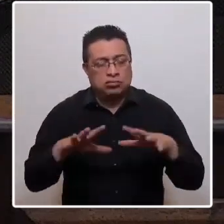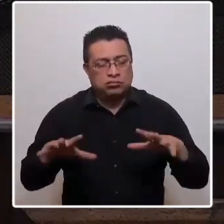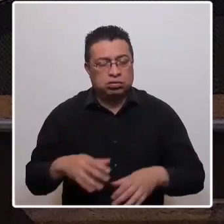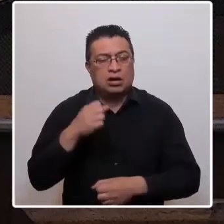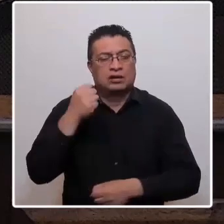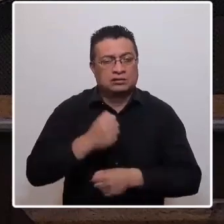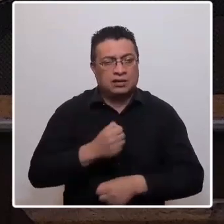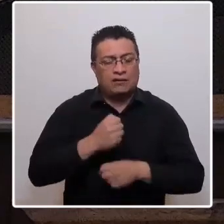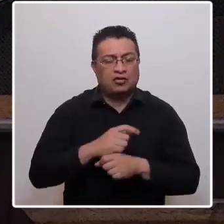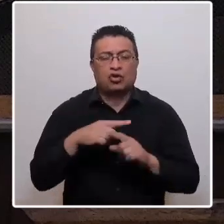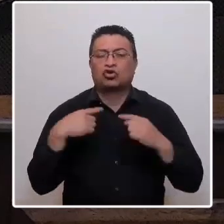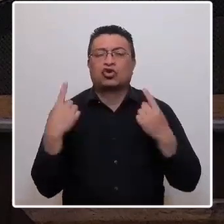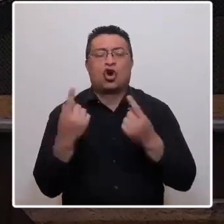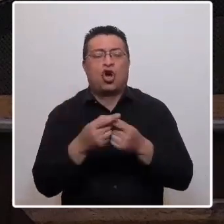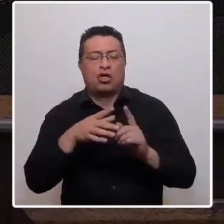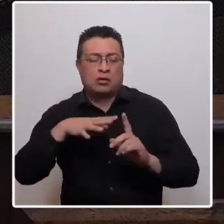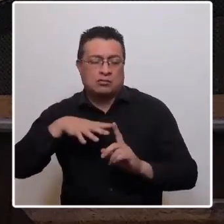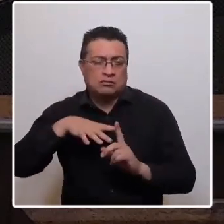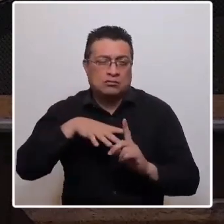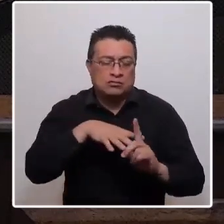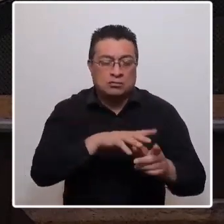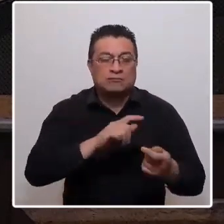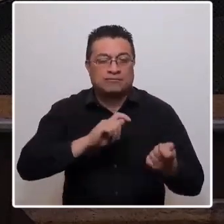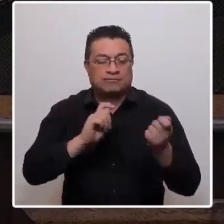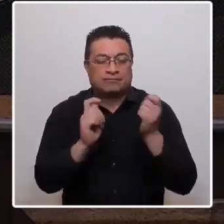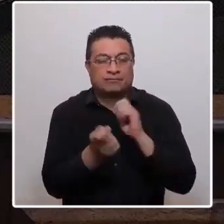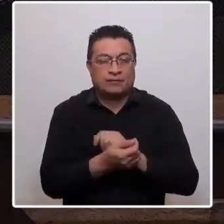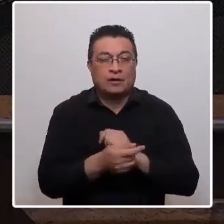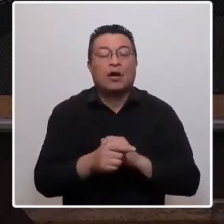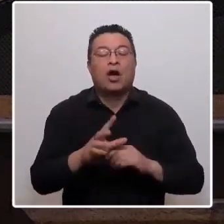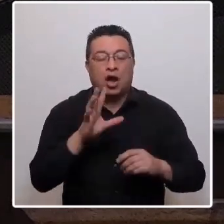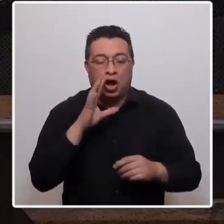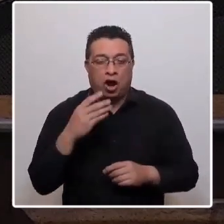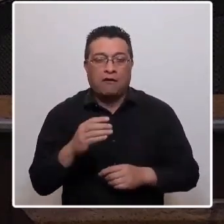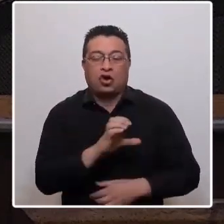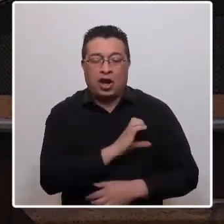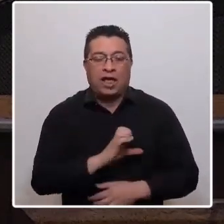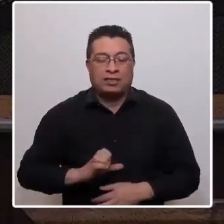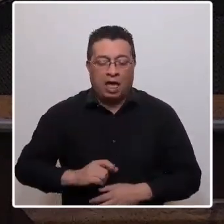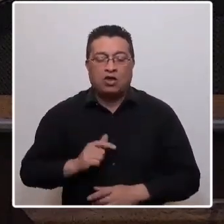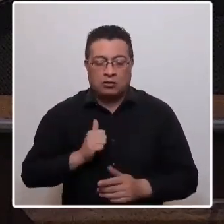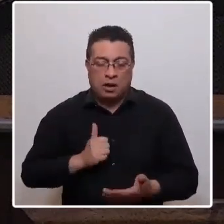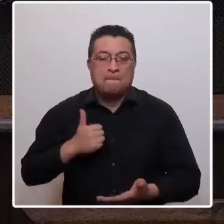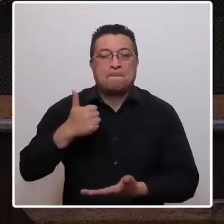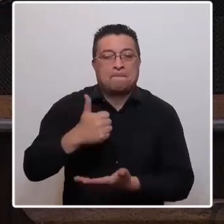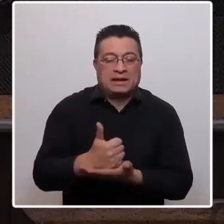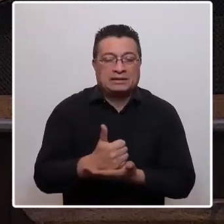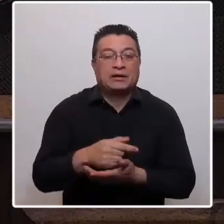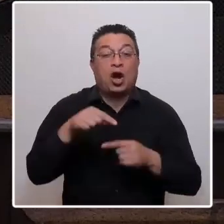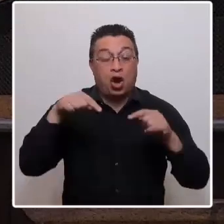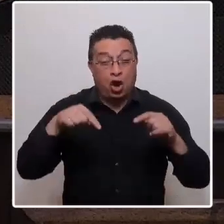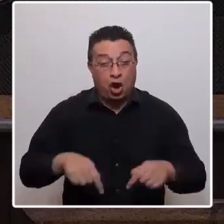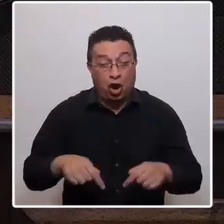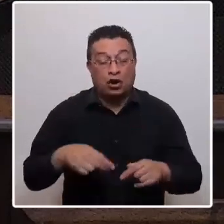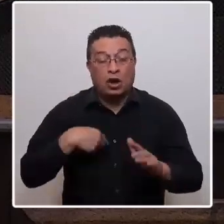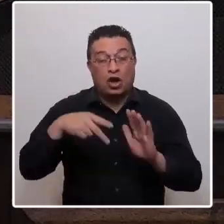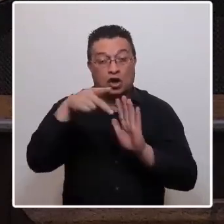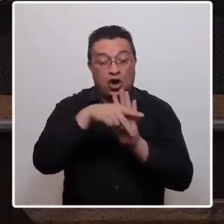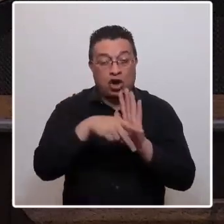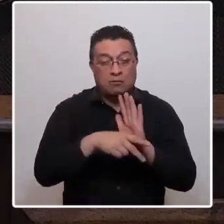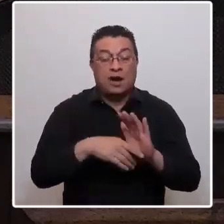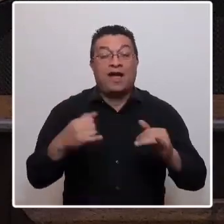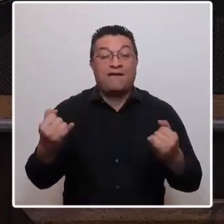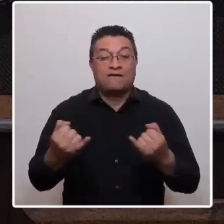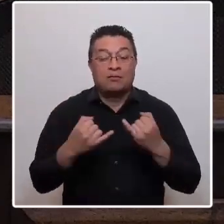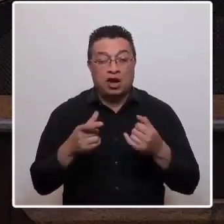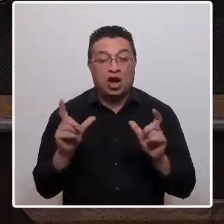todos detrás empujando el carro. Evidentemente, el Estado también presente. Y hoy, al revisar las normas del informe de la